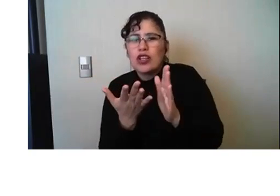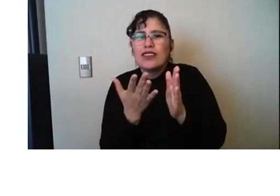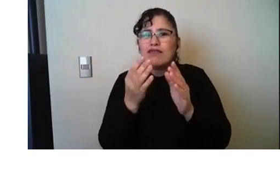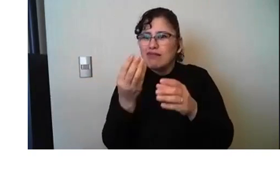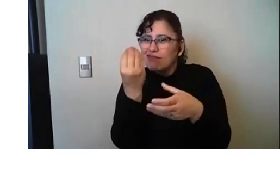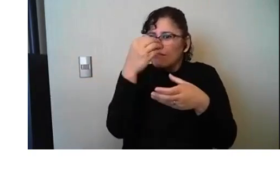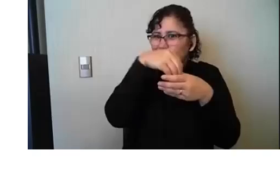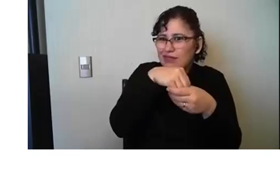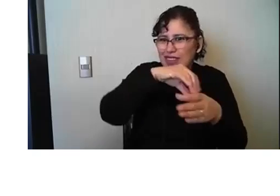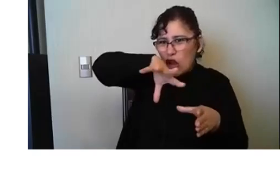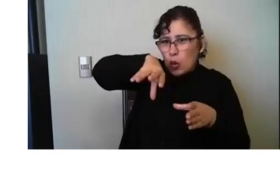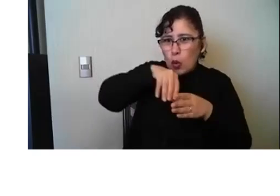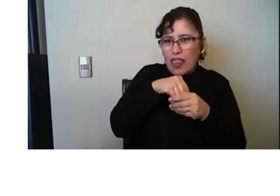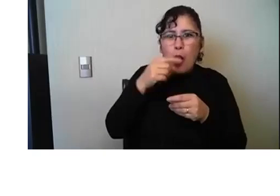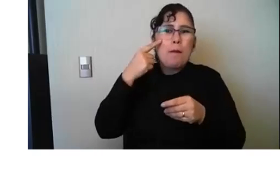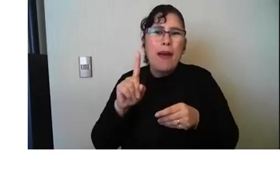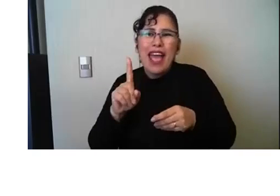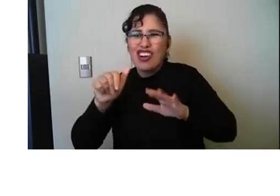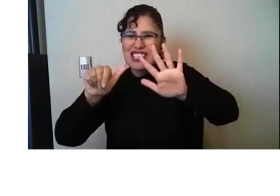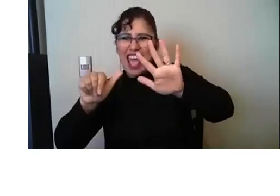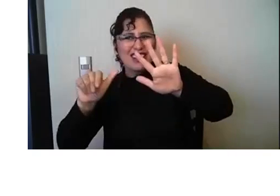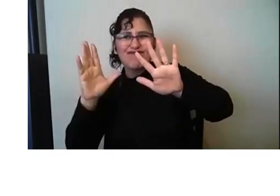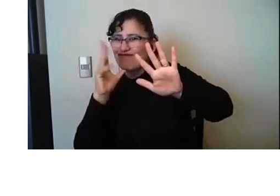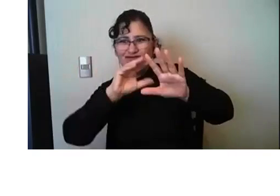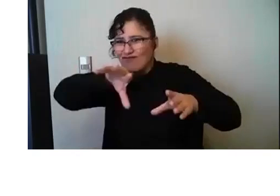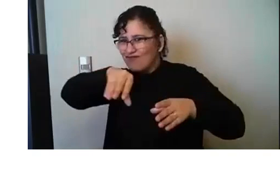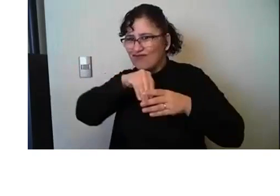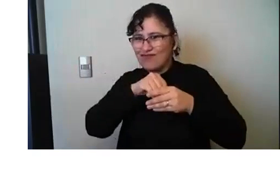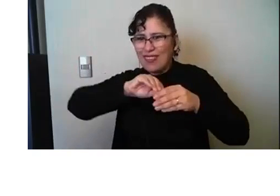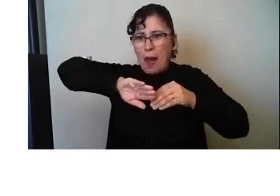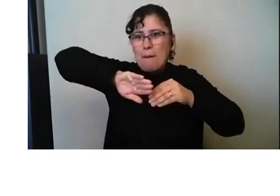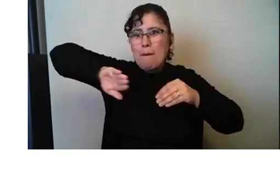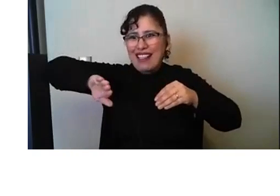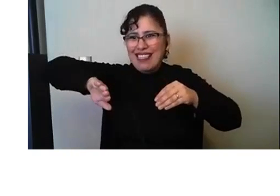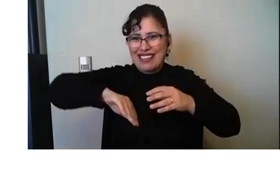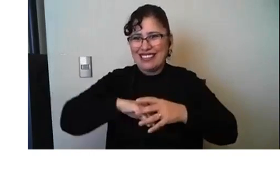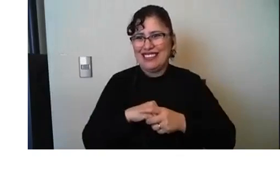núcleo que está dentro de la sustancia blanca del hemisferio cerebral.